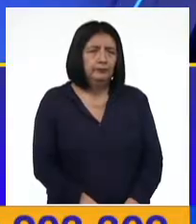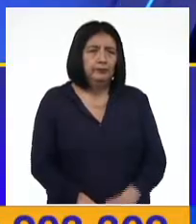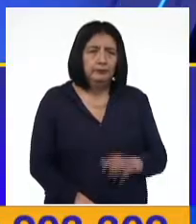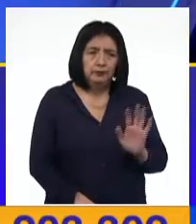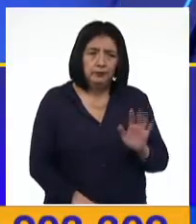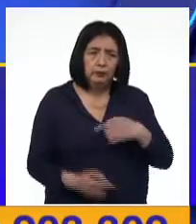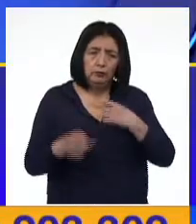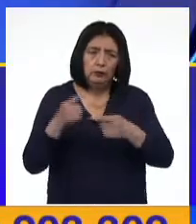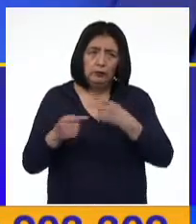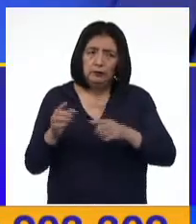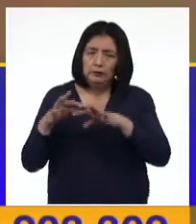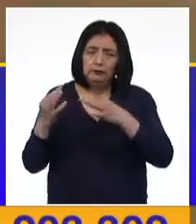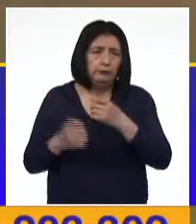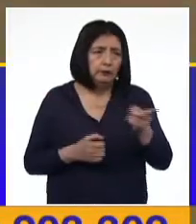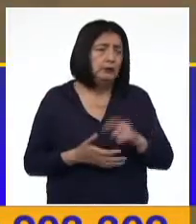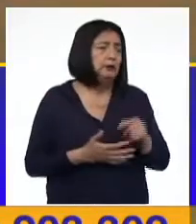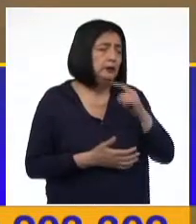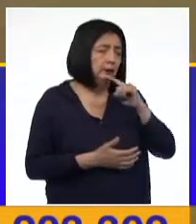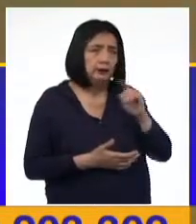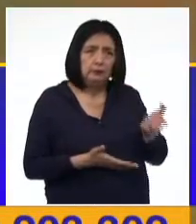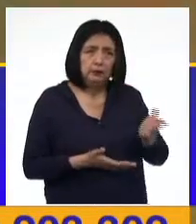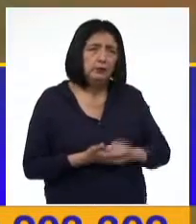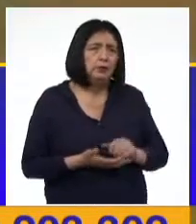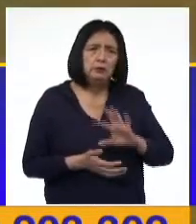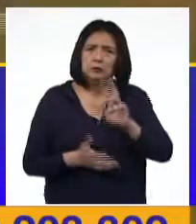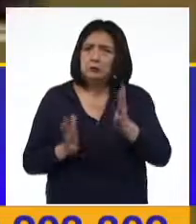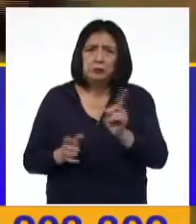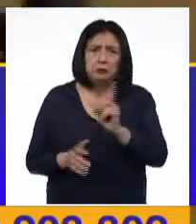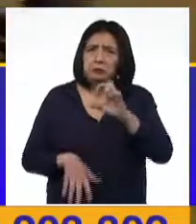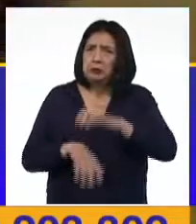Según narran los familiares de la víctima, hasta el momento los delincuentes no han sido